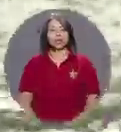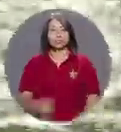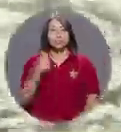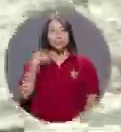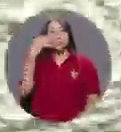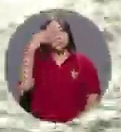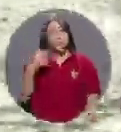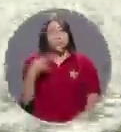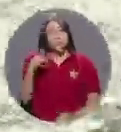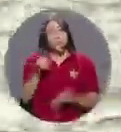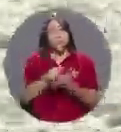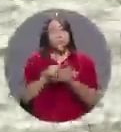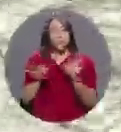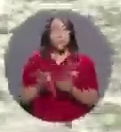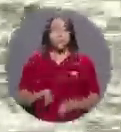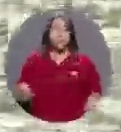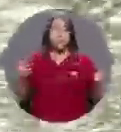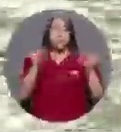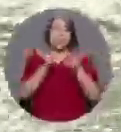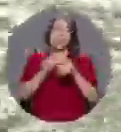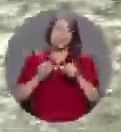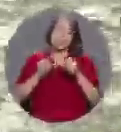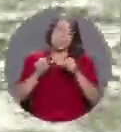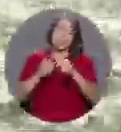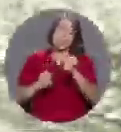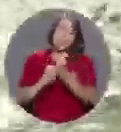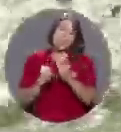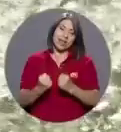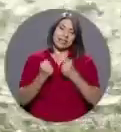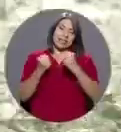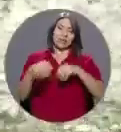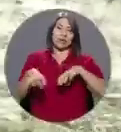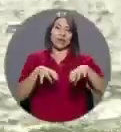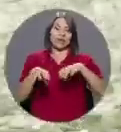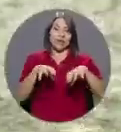creo que aquí lo importante es seguir fortaleciendo la actividad acuícola,